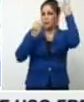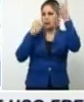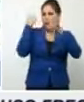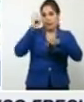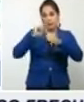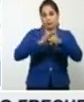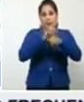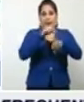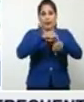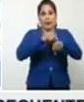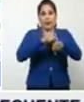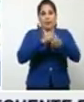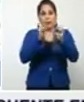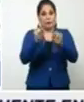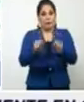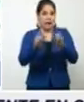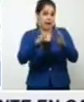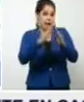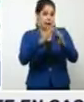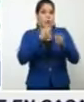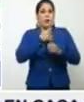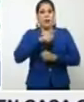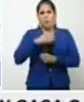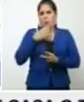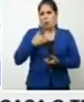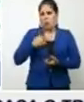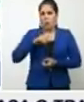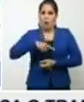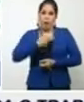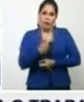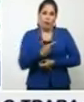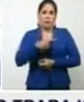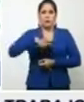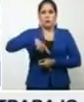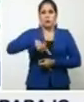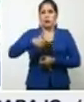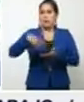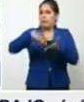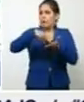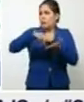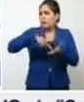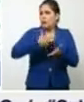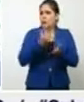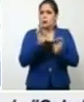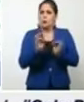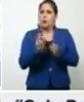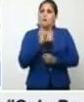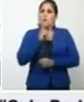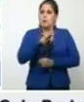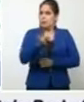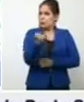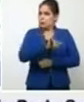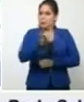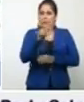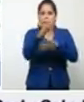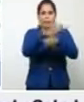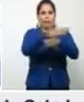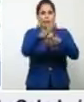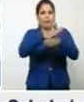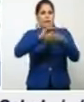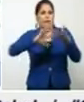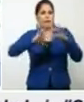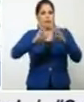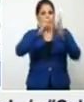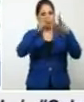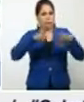de aislamiento social. Un ejemplo de cómo el arte, de cómo la cultura también envía sus mensajes desde diferentes plataformas. Vamos a conocer